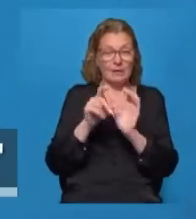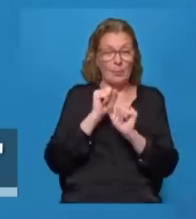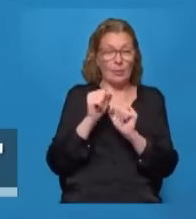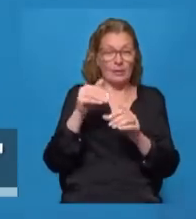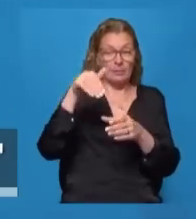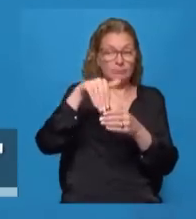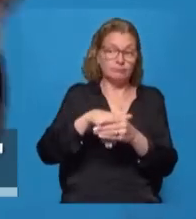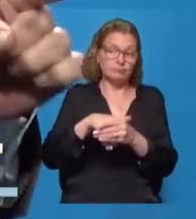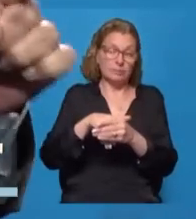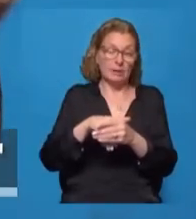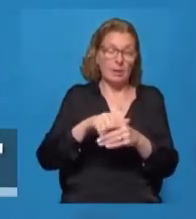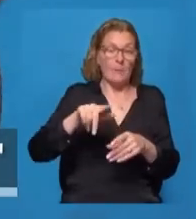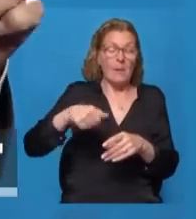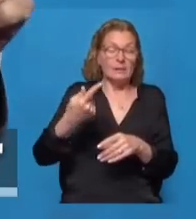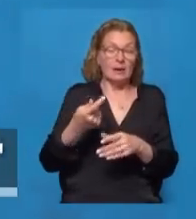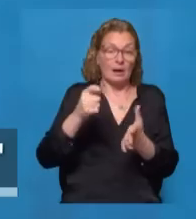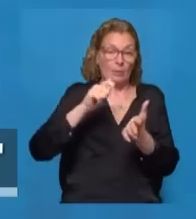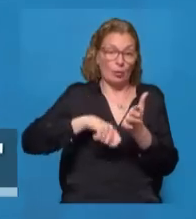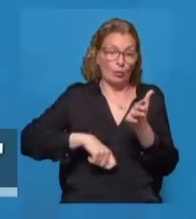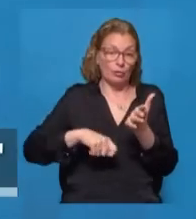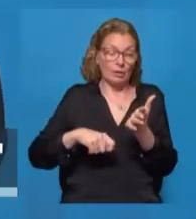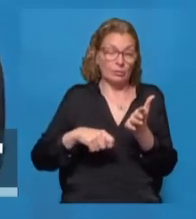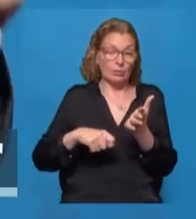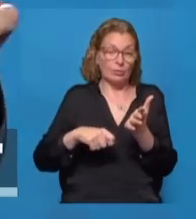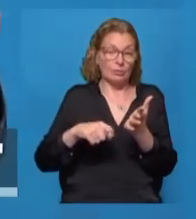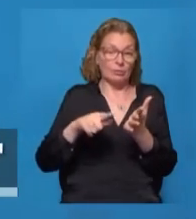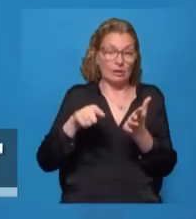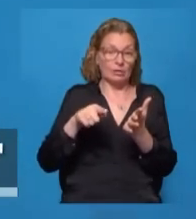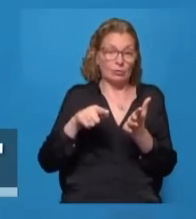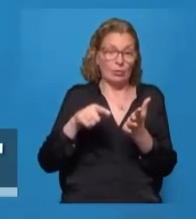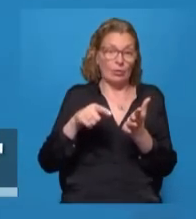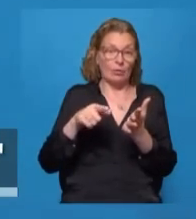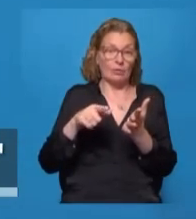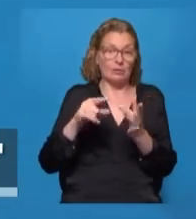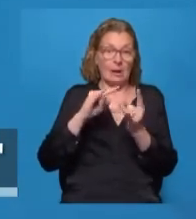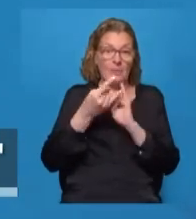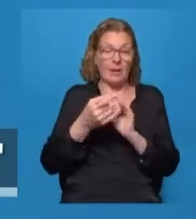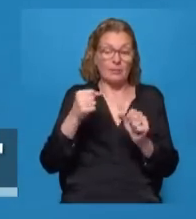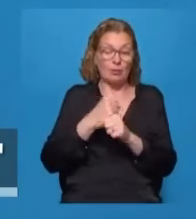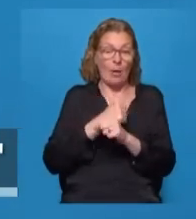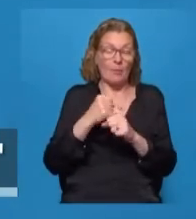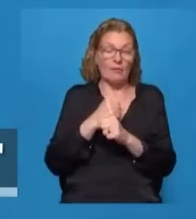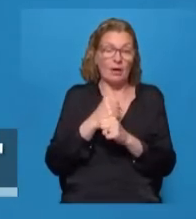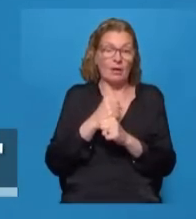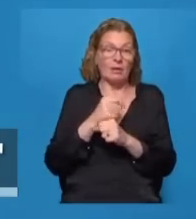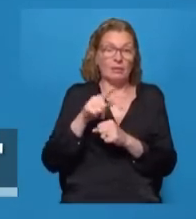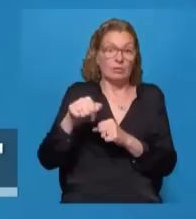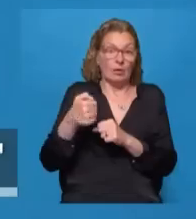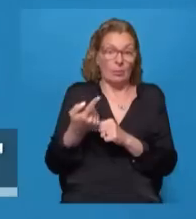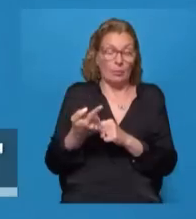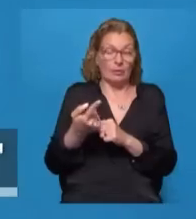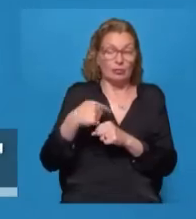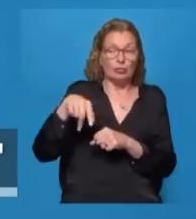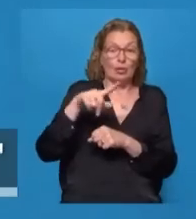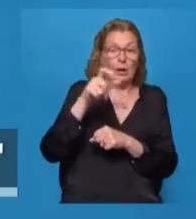Así que si mañana aparece un contrato de estos leoninos y el parlamento lo aprueba los